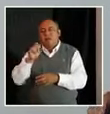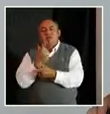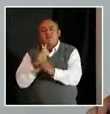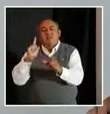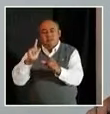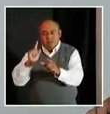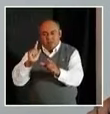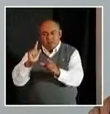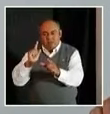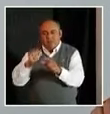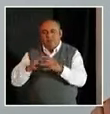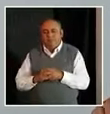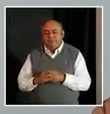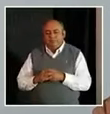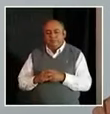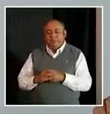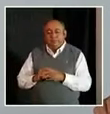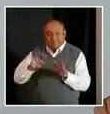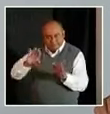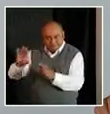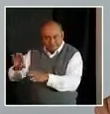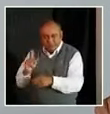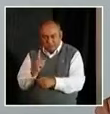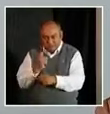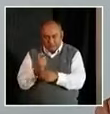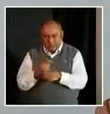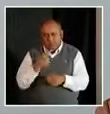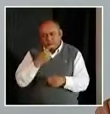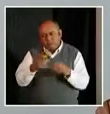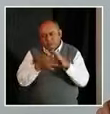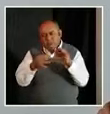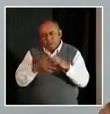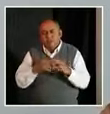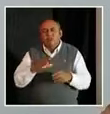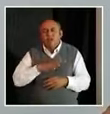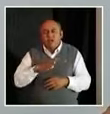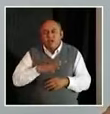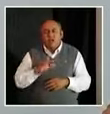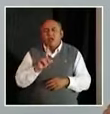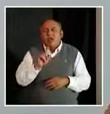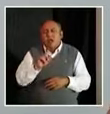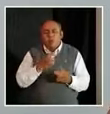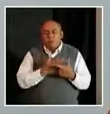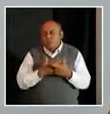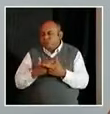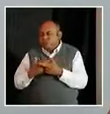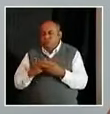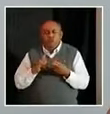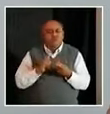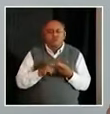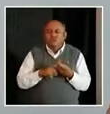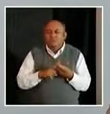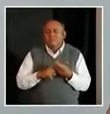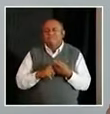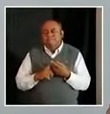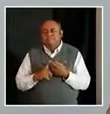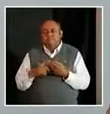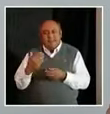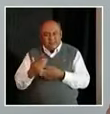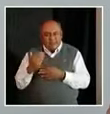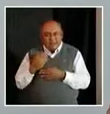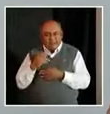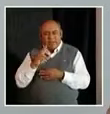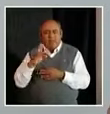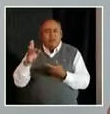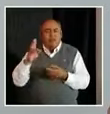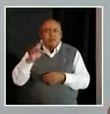Entonces, primero vamos a hablar de la extracción de fuentes de abastecimiento, que ha sido un tema que ha estado circulando en redes sociales